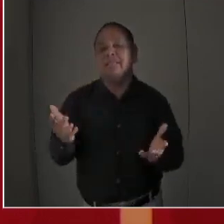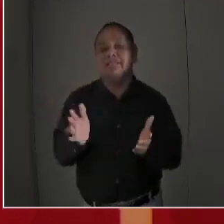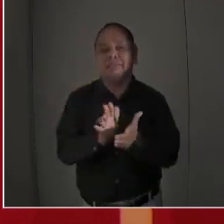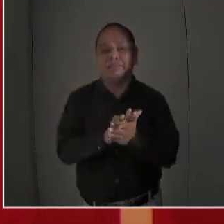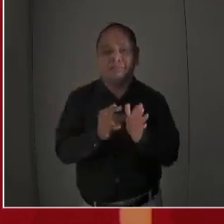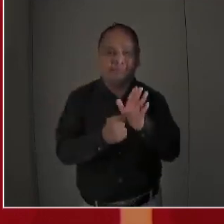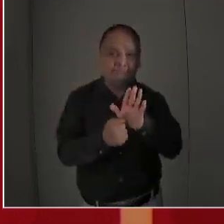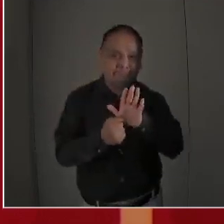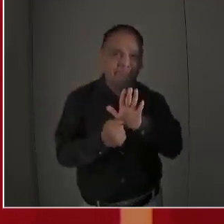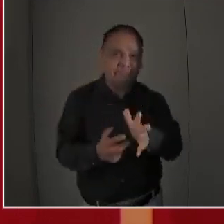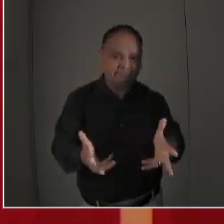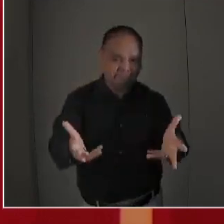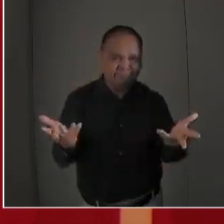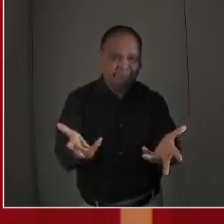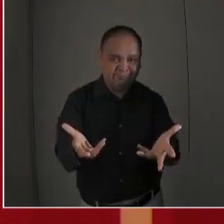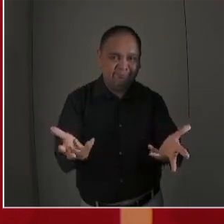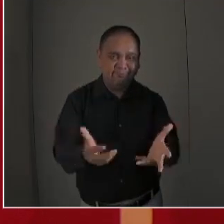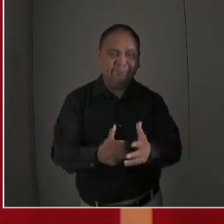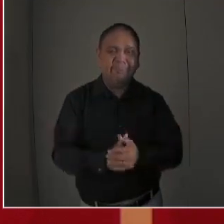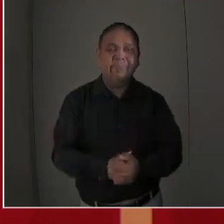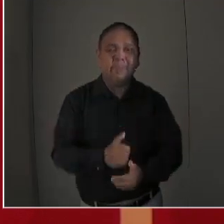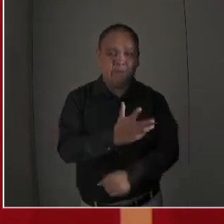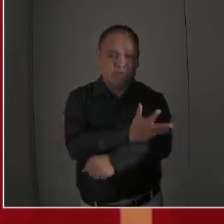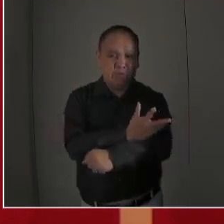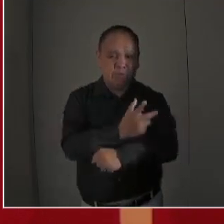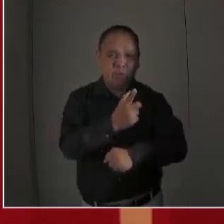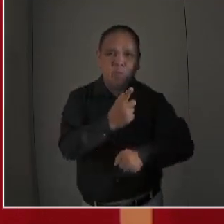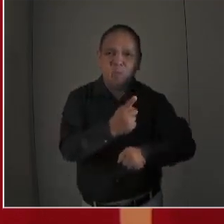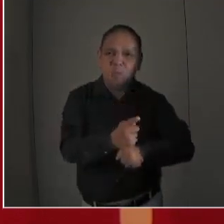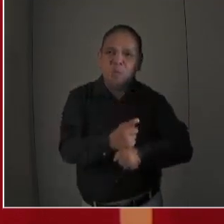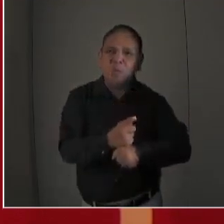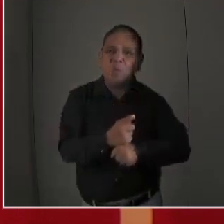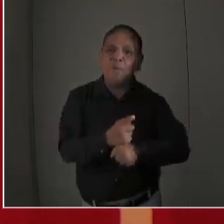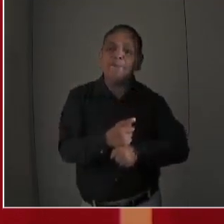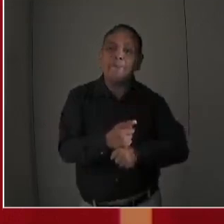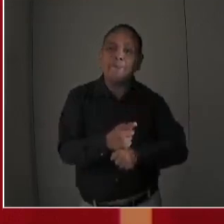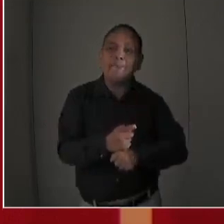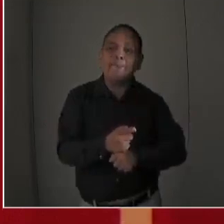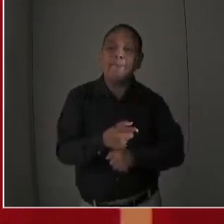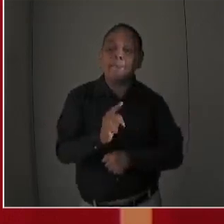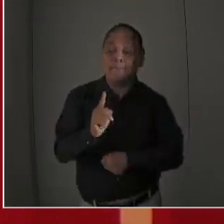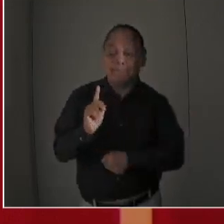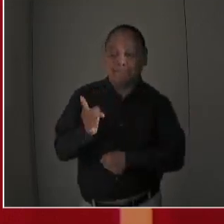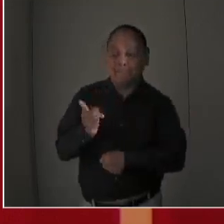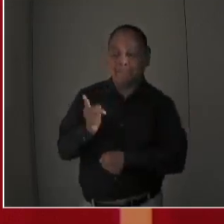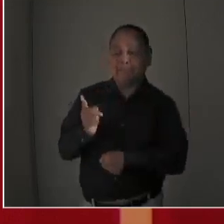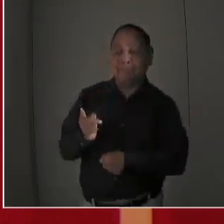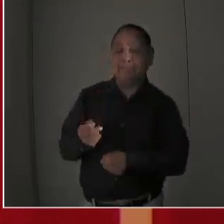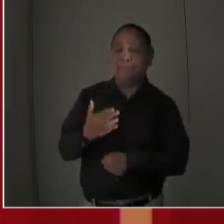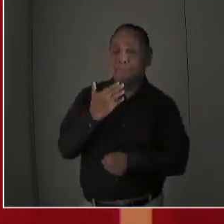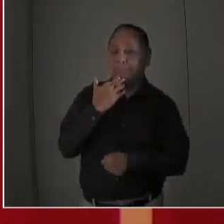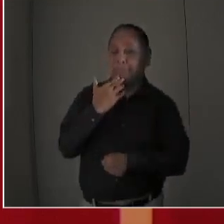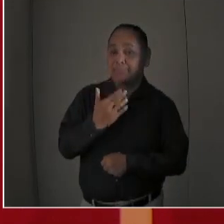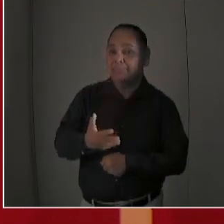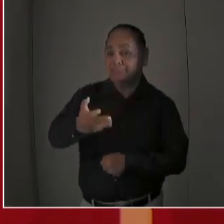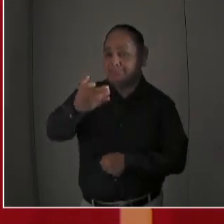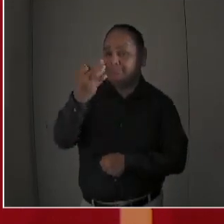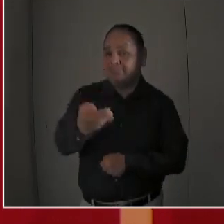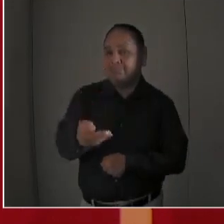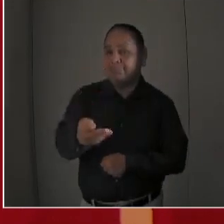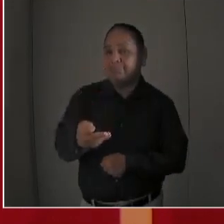se actúa con rectitud y con honestidad y se tiene autoridad moral, pues